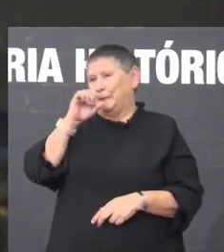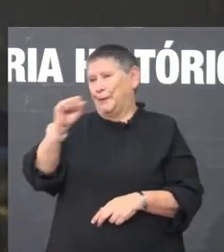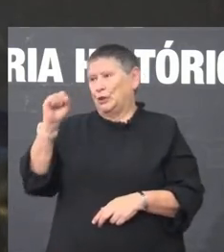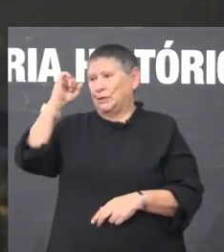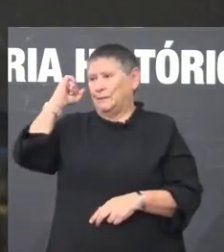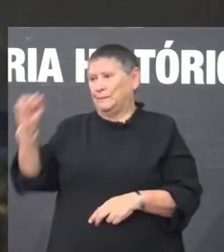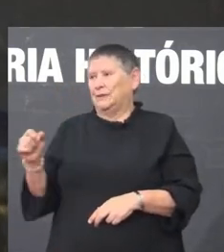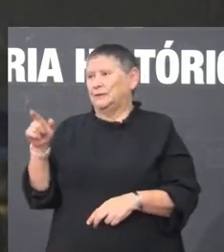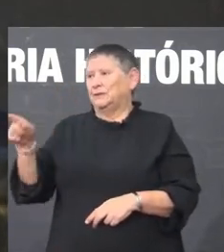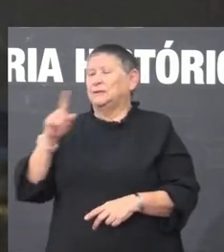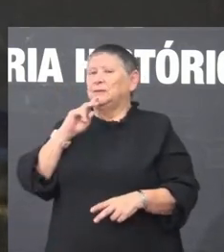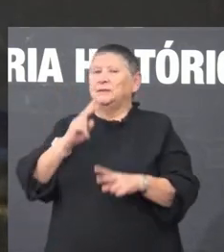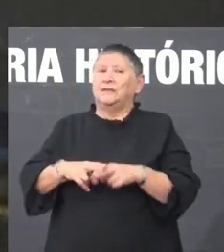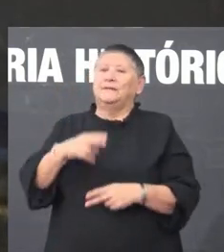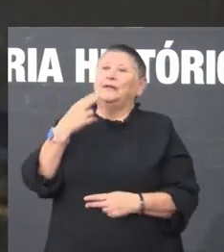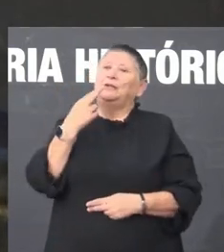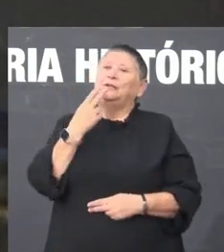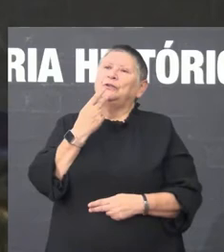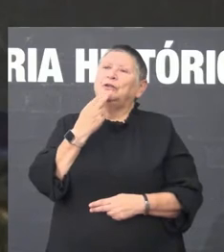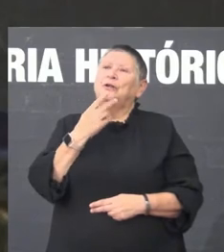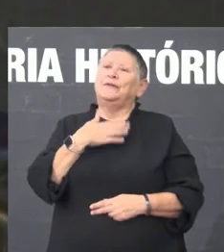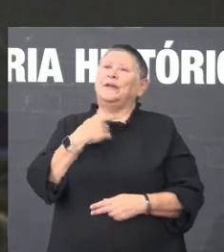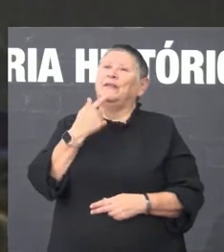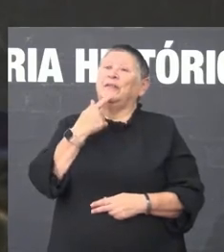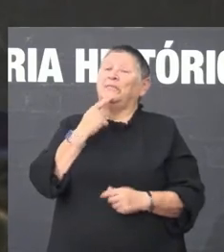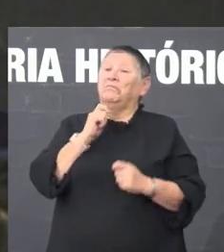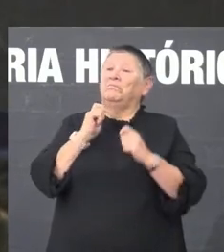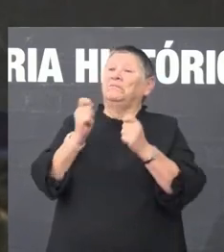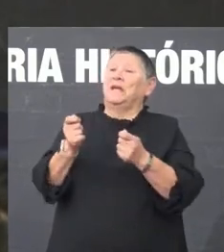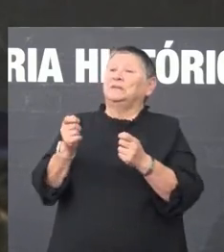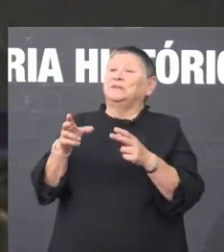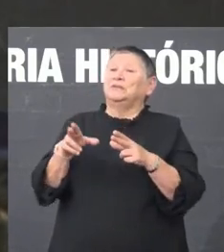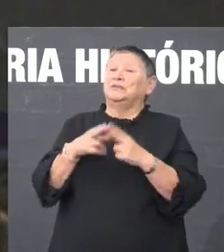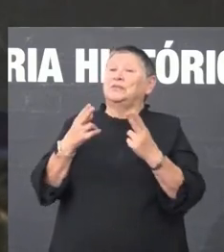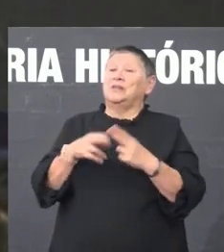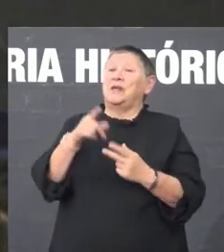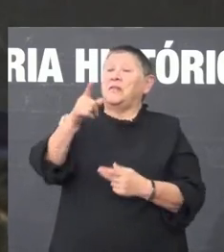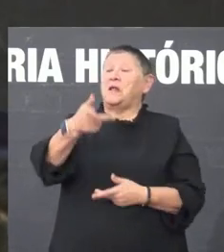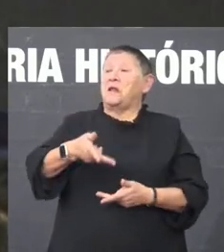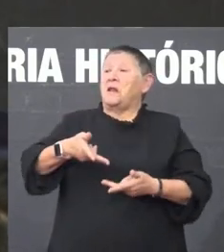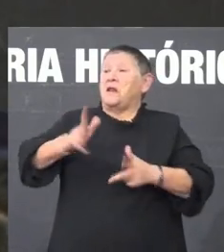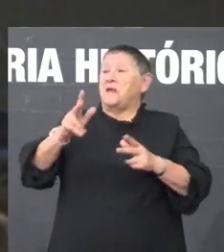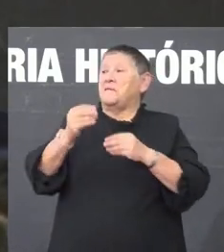de la anomia. Cuando se socializa la impunidad,